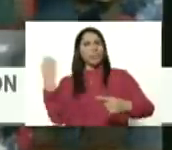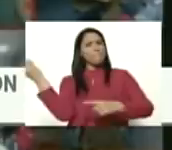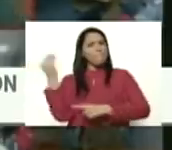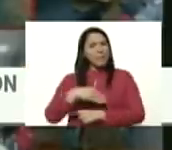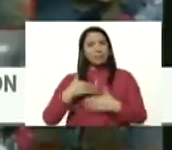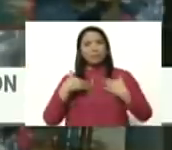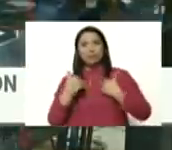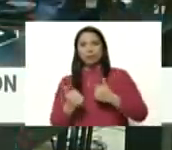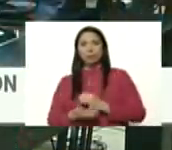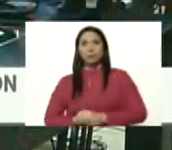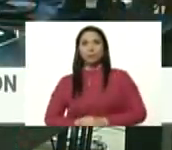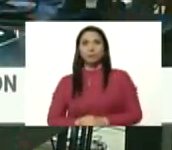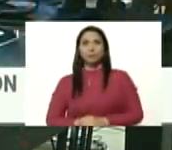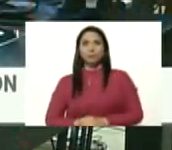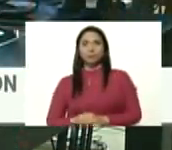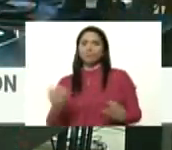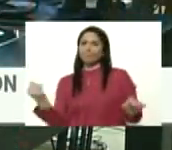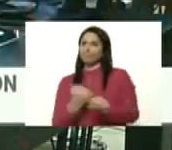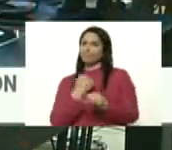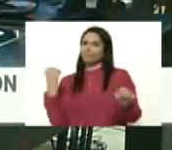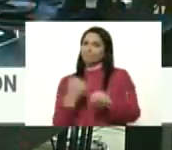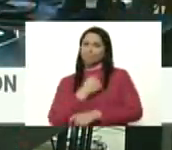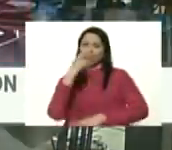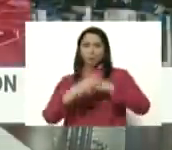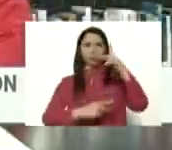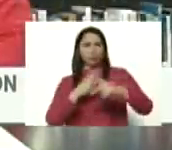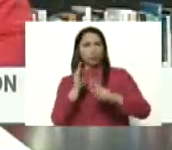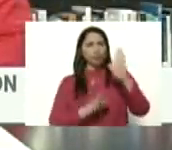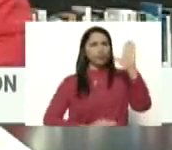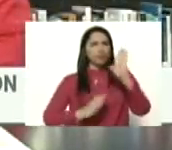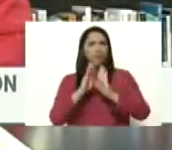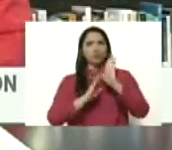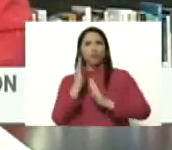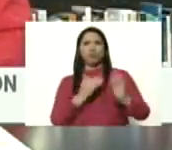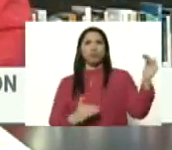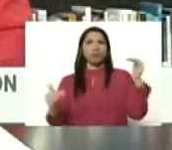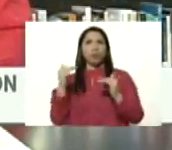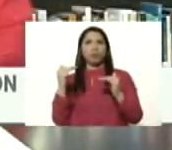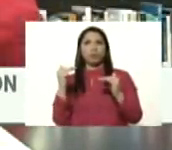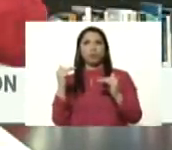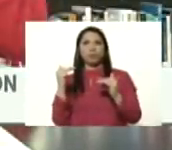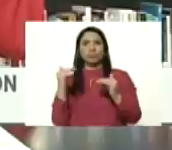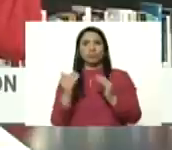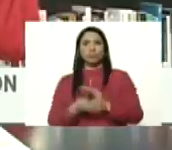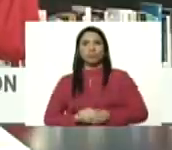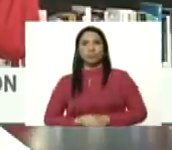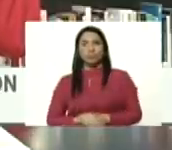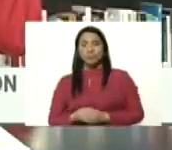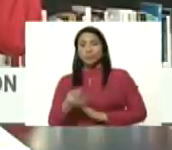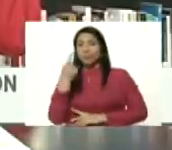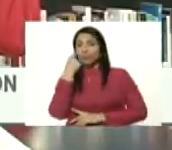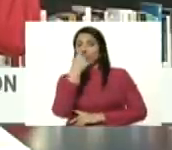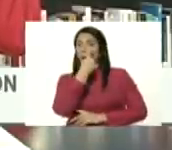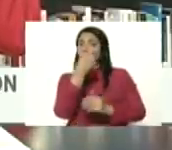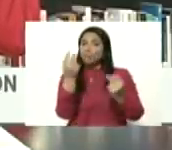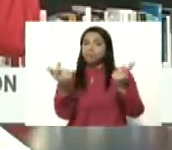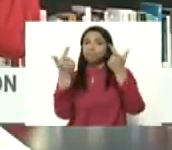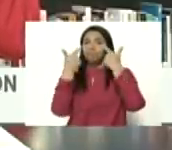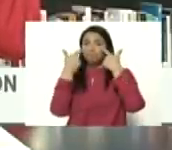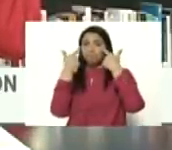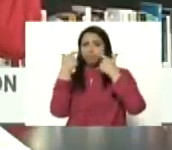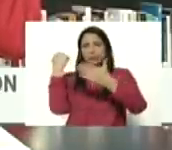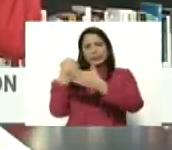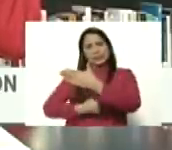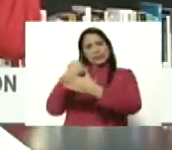salud. Trabajar y producir, crecer, crecer, crecer. Y mosca en el